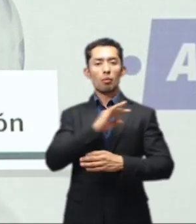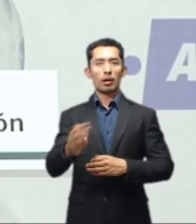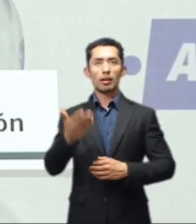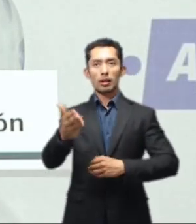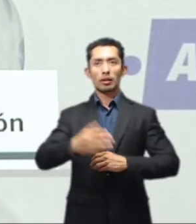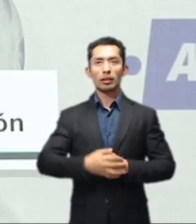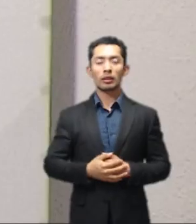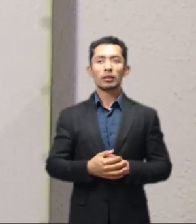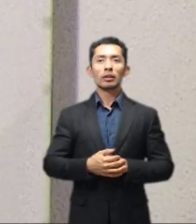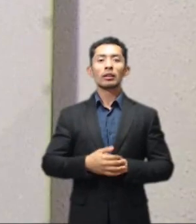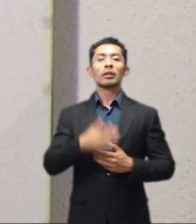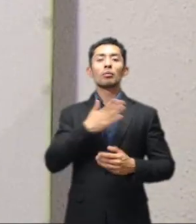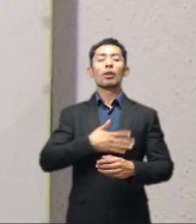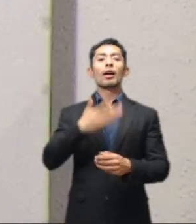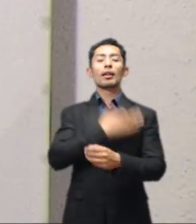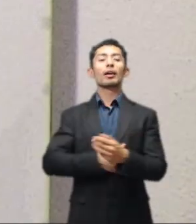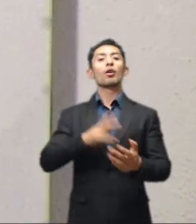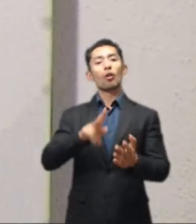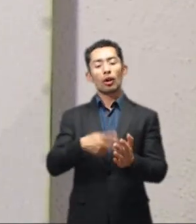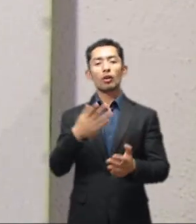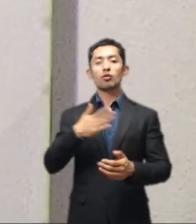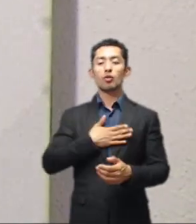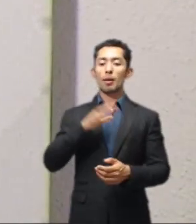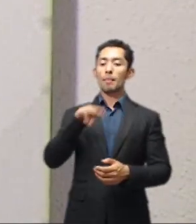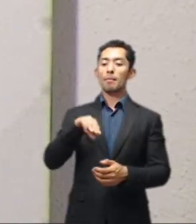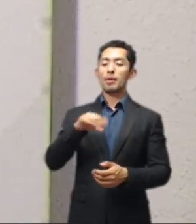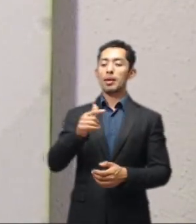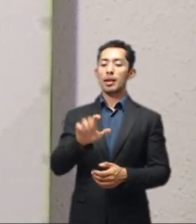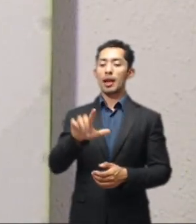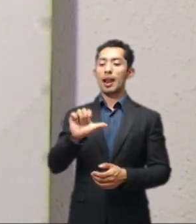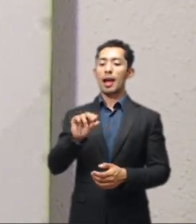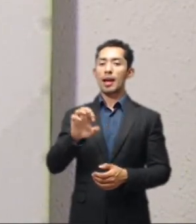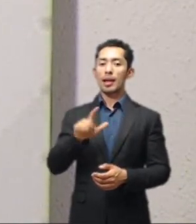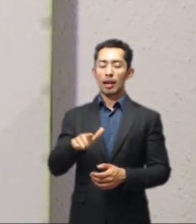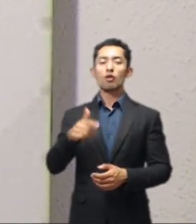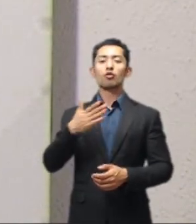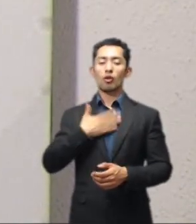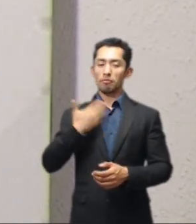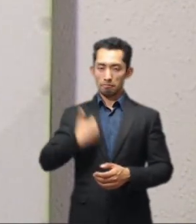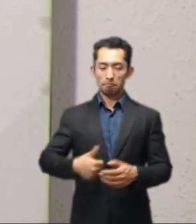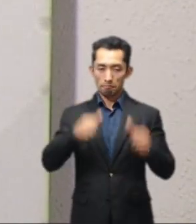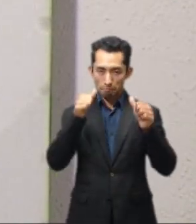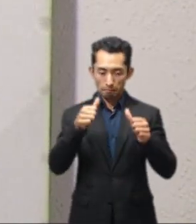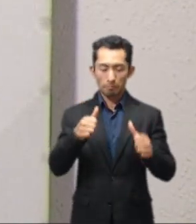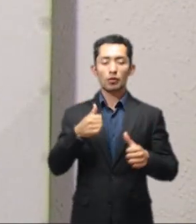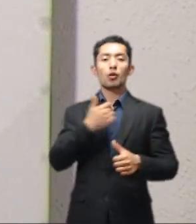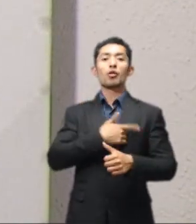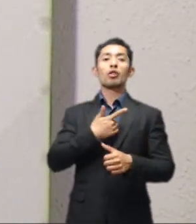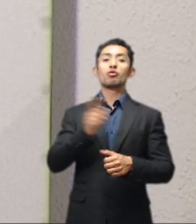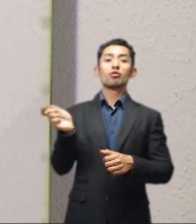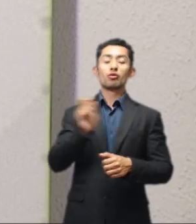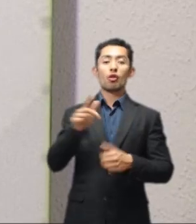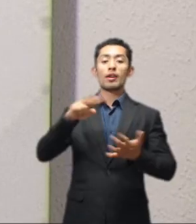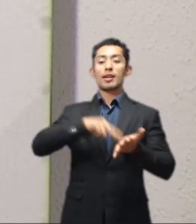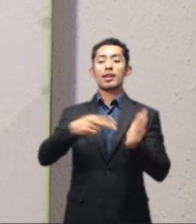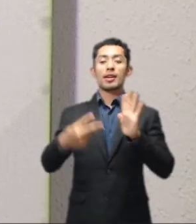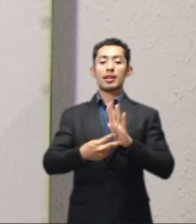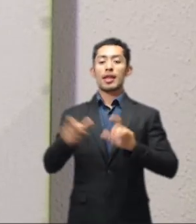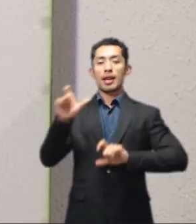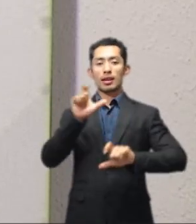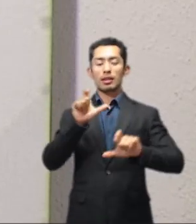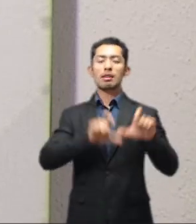voz Buenas tardes nuevamente soy Miguel Ángel Montiel Ibarra su servidor soy de especialidad de ingeniería